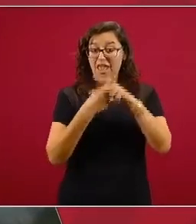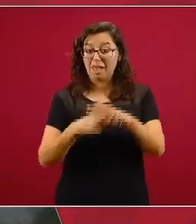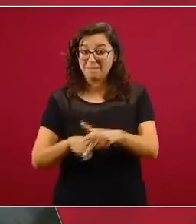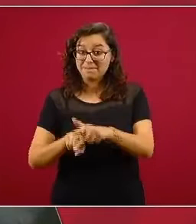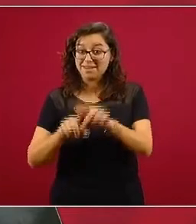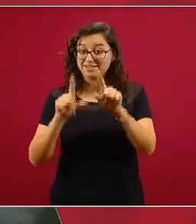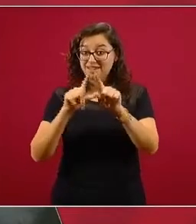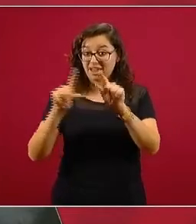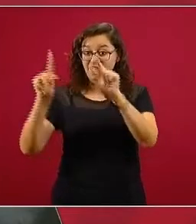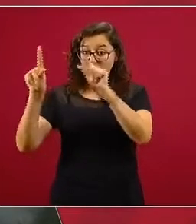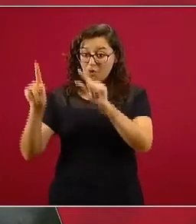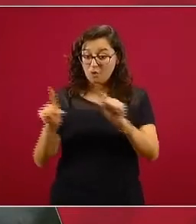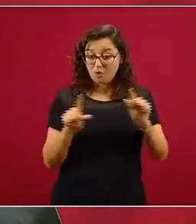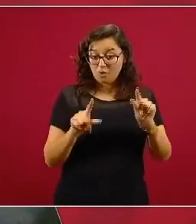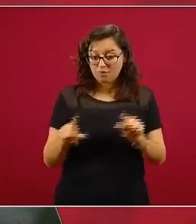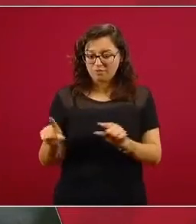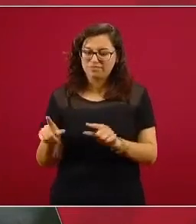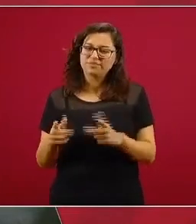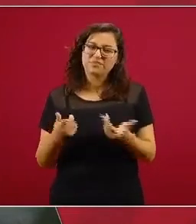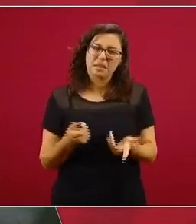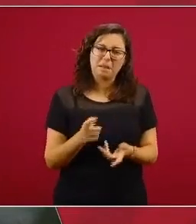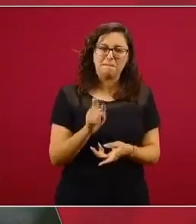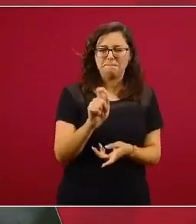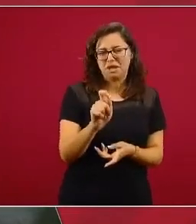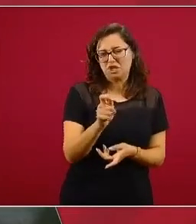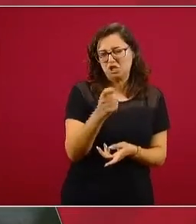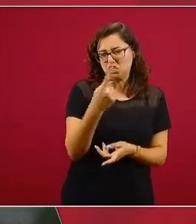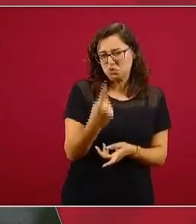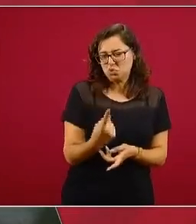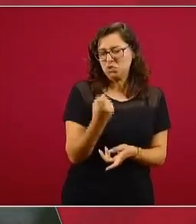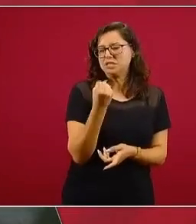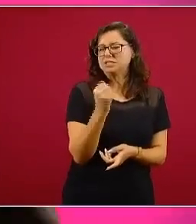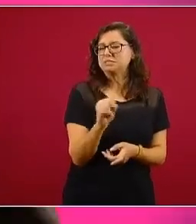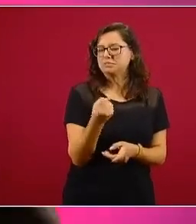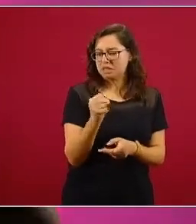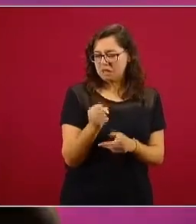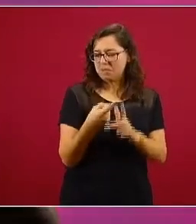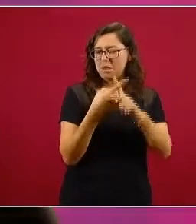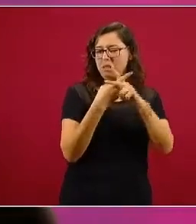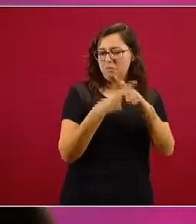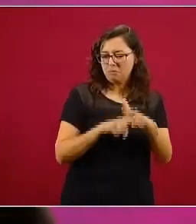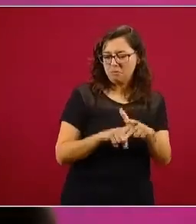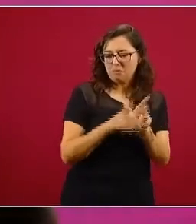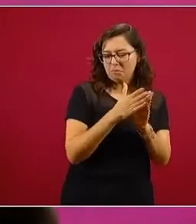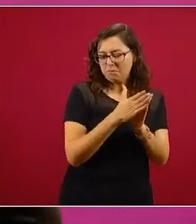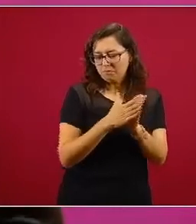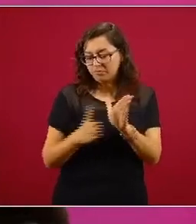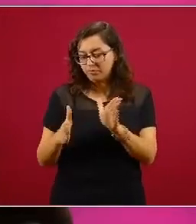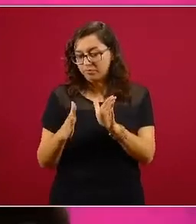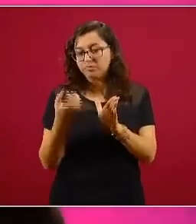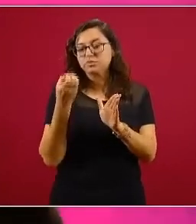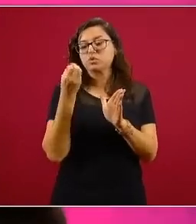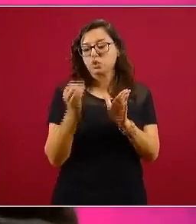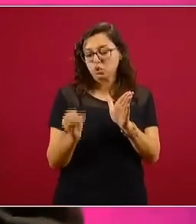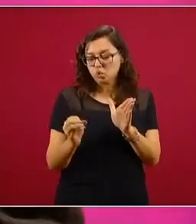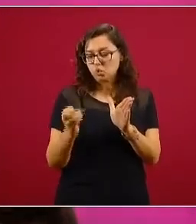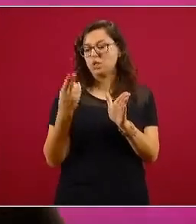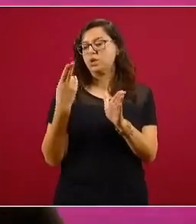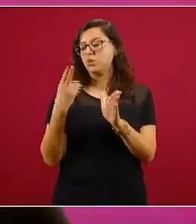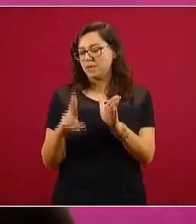temporada otoño-invierno? Desde septiembre, desde el 21 formalmente, el 21 de septiembre, generalmente octubre,